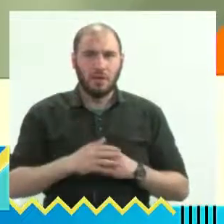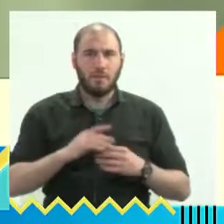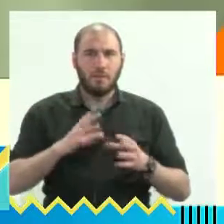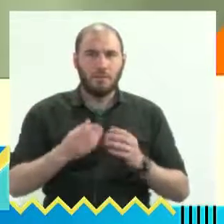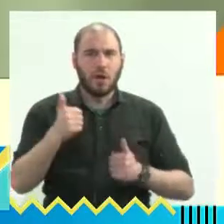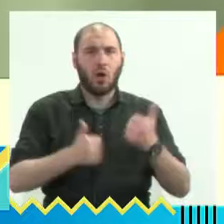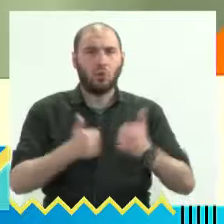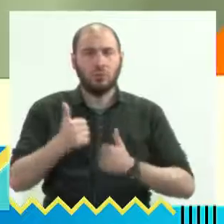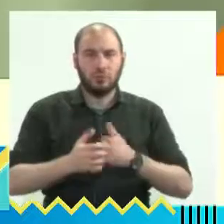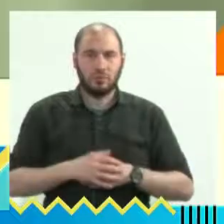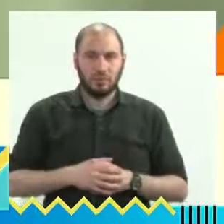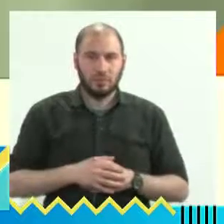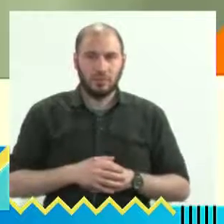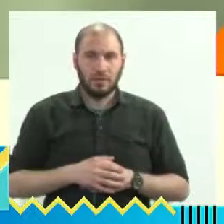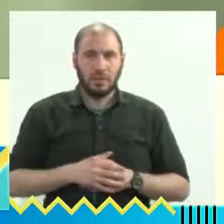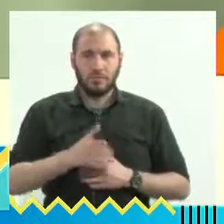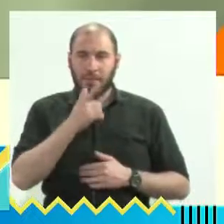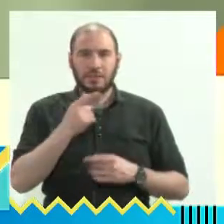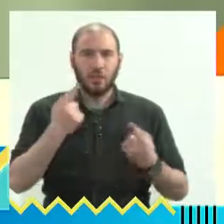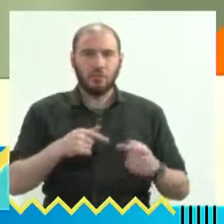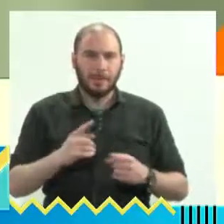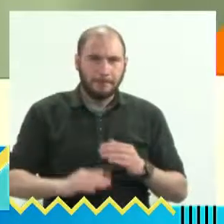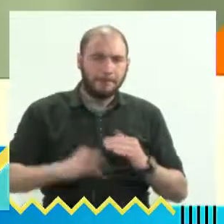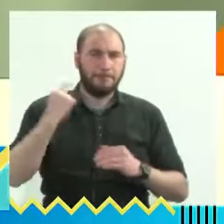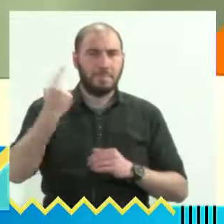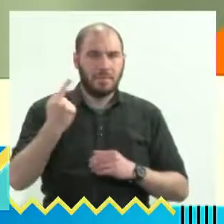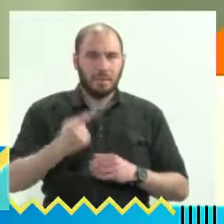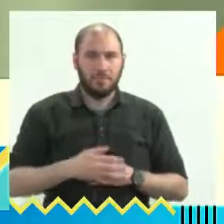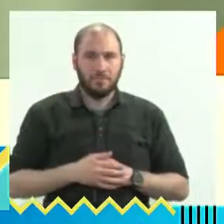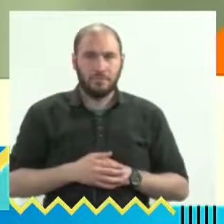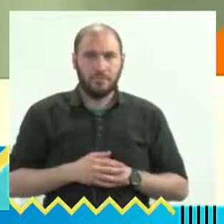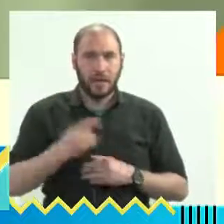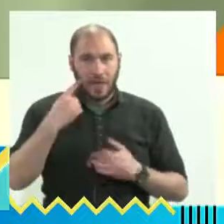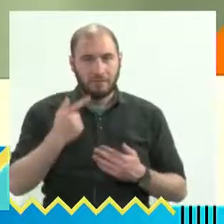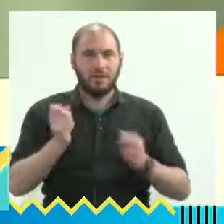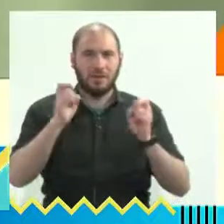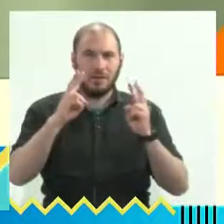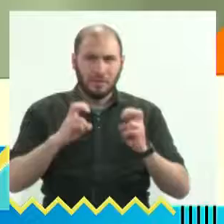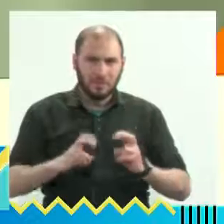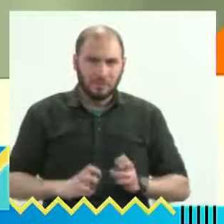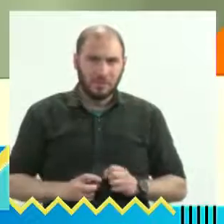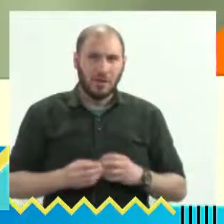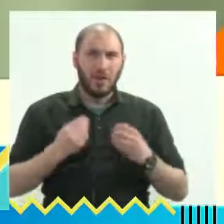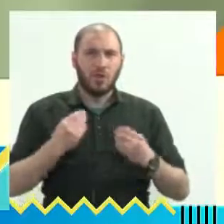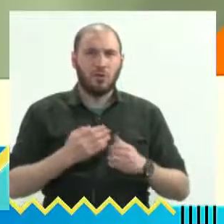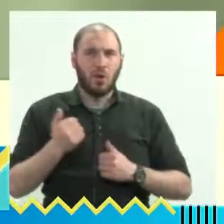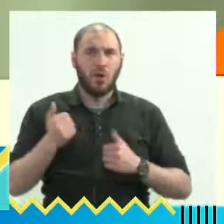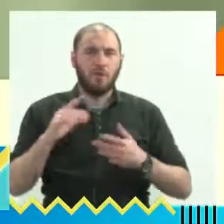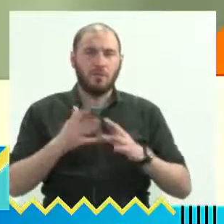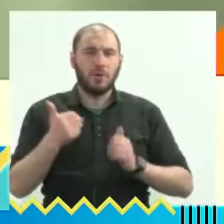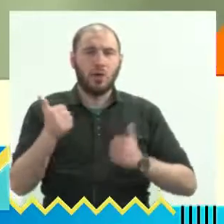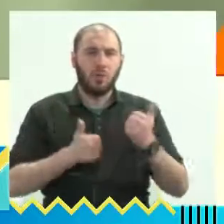de concursos. Entonces me parece que lo que hay que priorizar es, o ver, o estudiar muy a fondo, es cómo sería ese